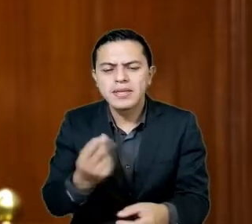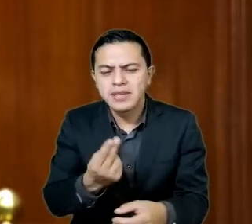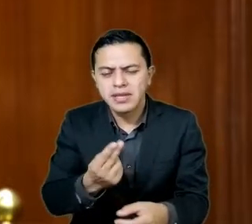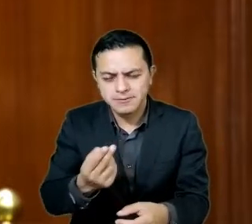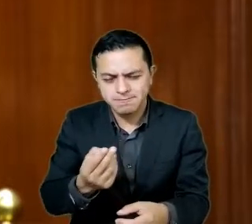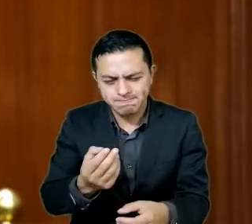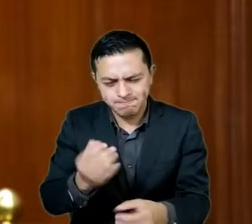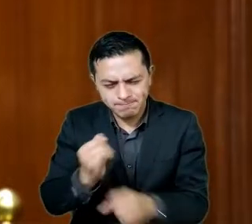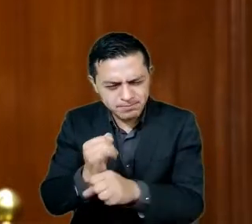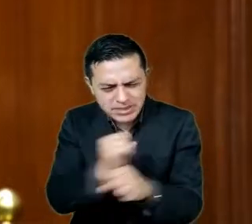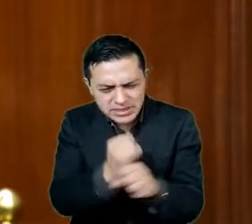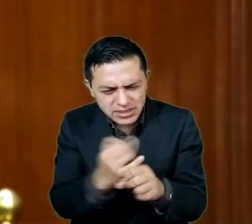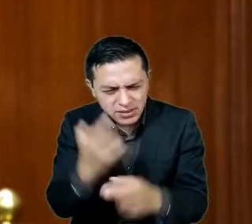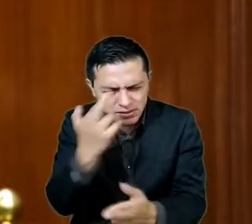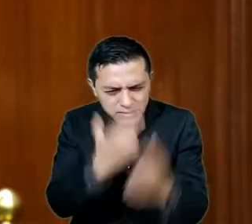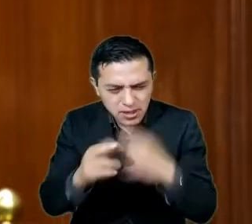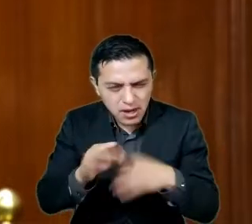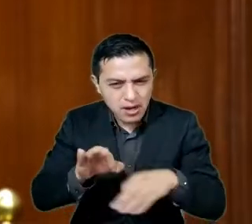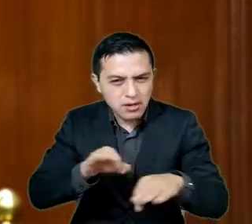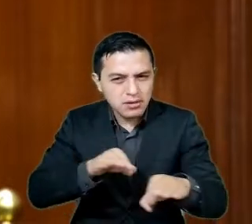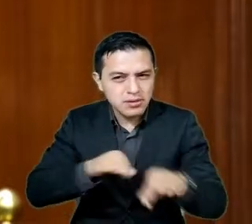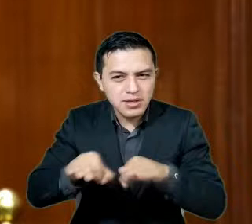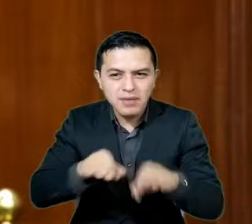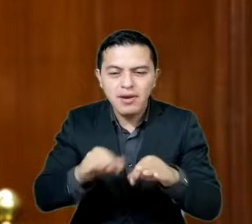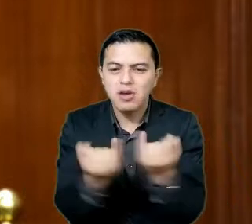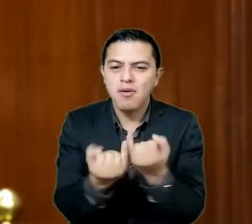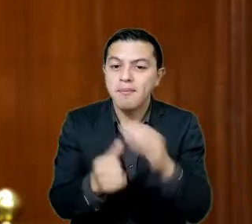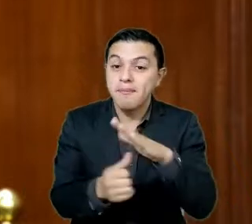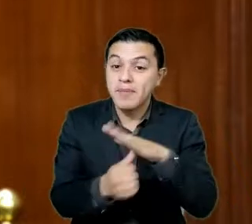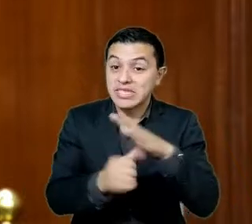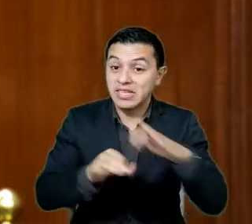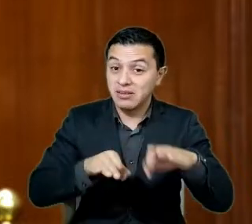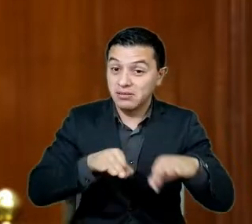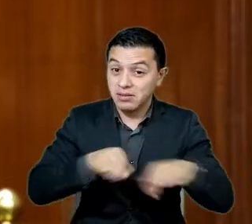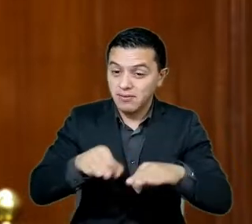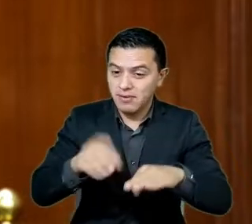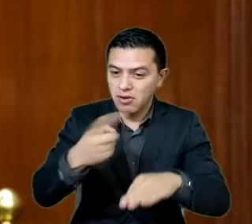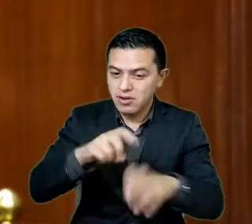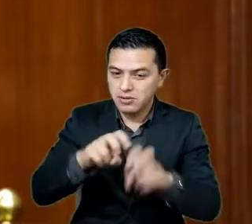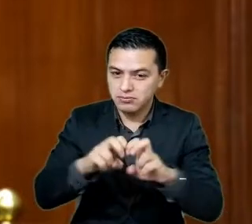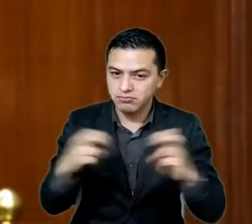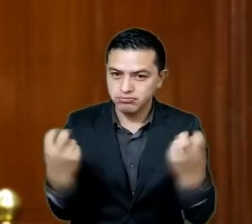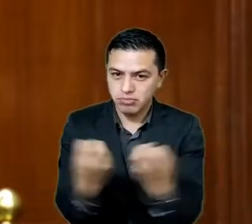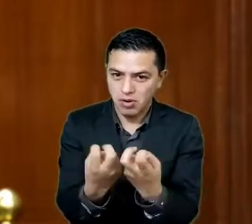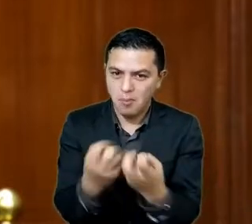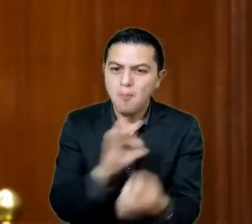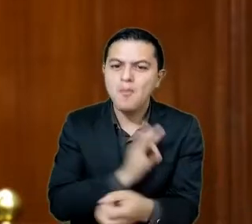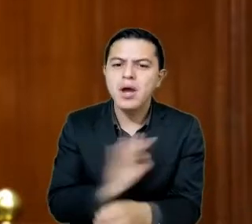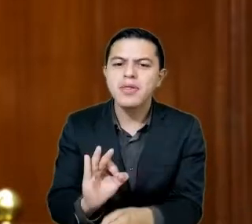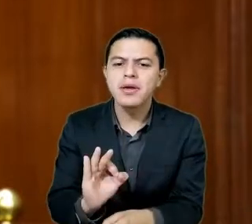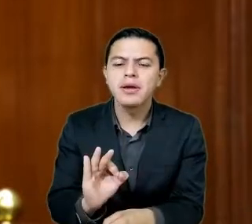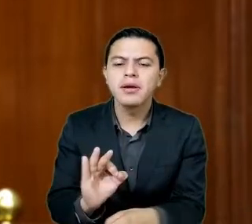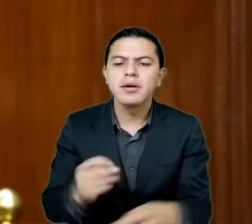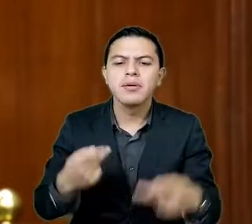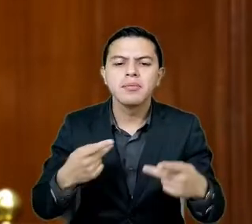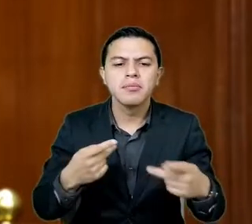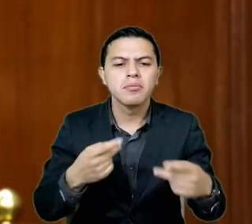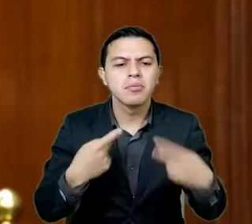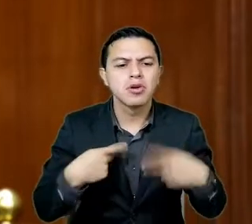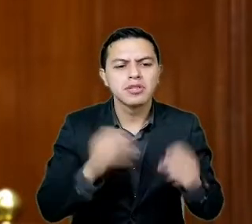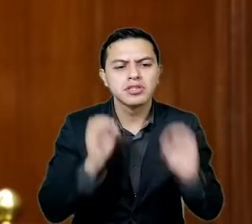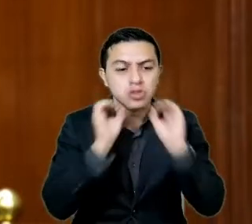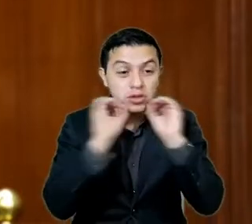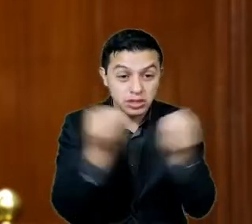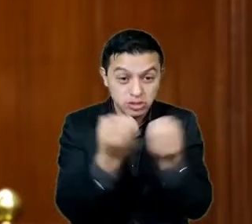la toma de decisiones y generando mesas de trabajo en las que podrán convocar a organizaciones de la sociedad civil que